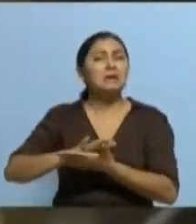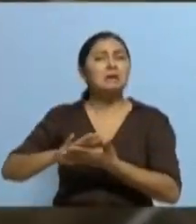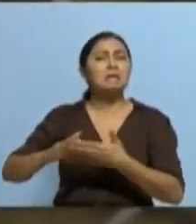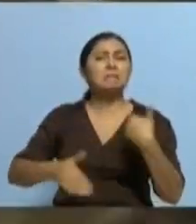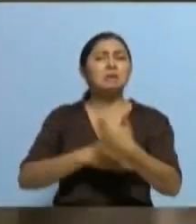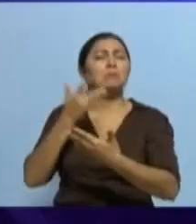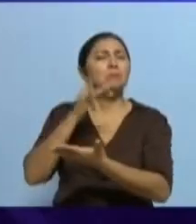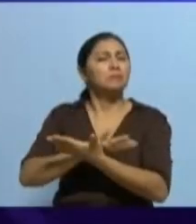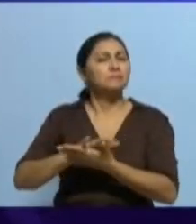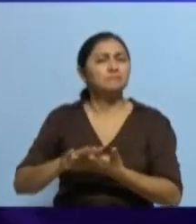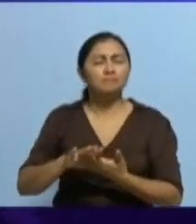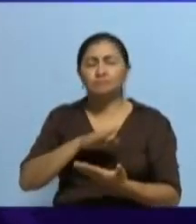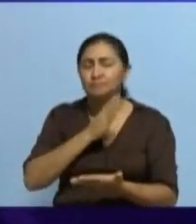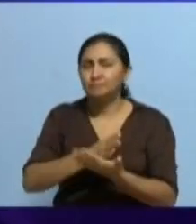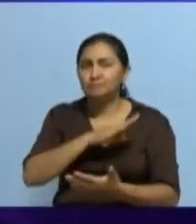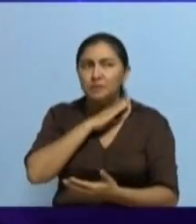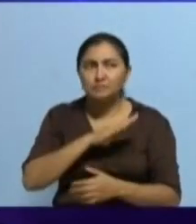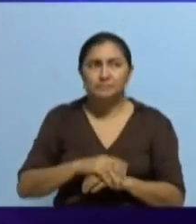proceso.